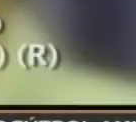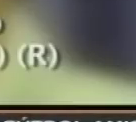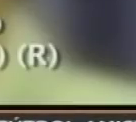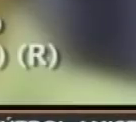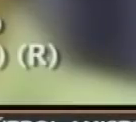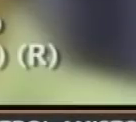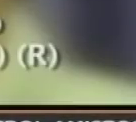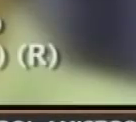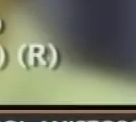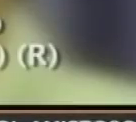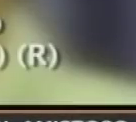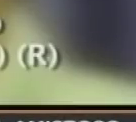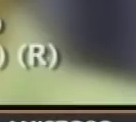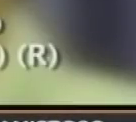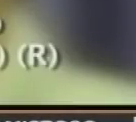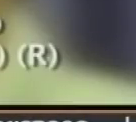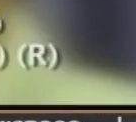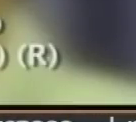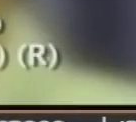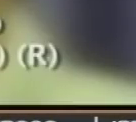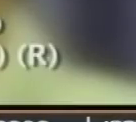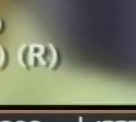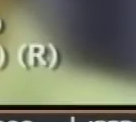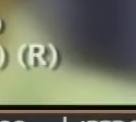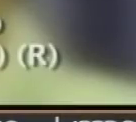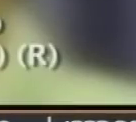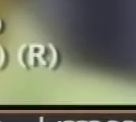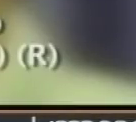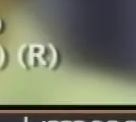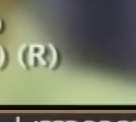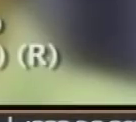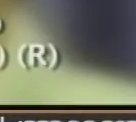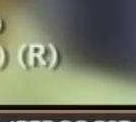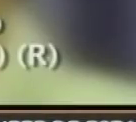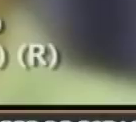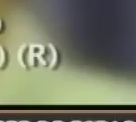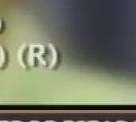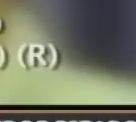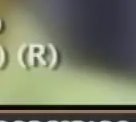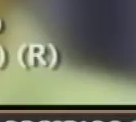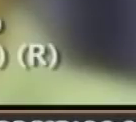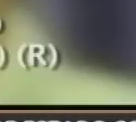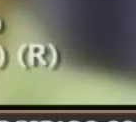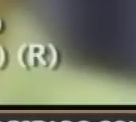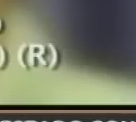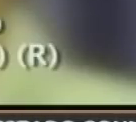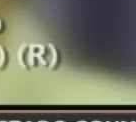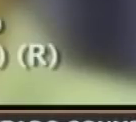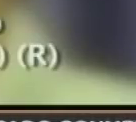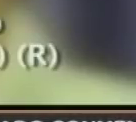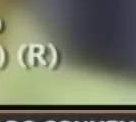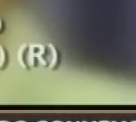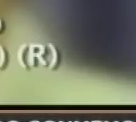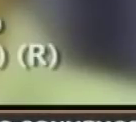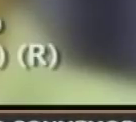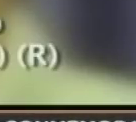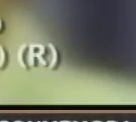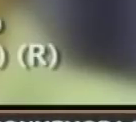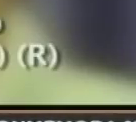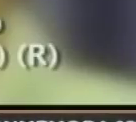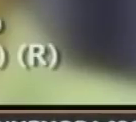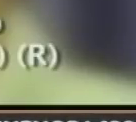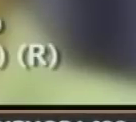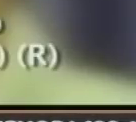en la comandancia. Yo tengo información. Lo que está pasando ahorita en Venezuela es lo que ves en la gráfica que te